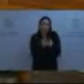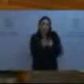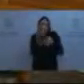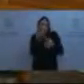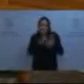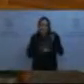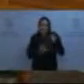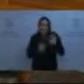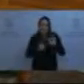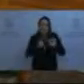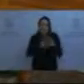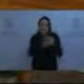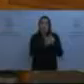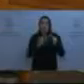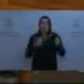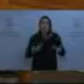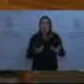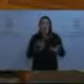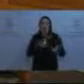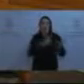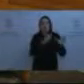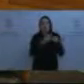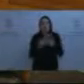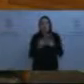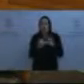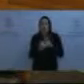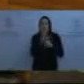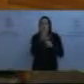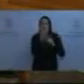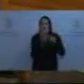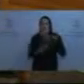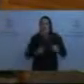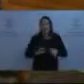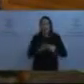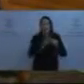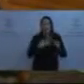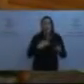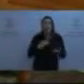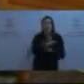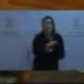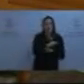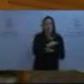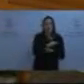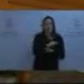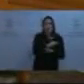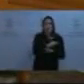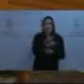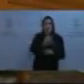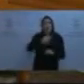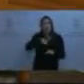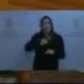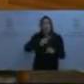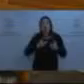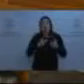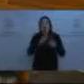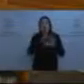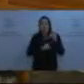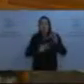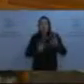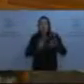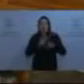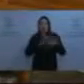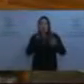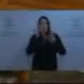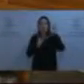Los cambios han sido los siguientes. Hemos agrupado en una única línea las actividades susceptibles de ser subvencionadas. Hemos incorporado un epígrafe específico para